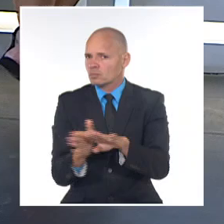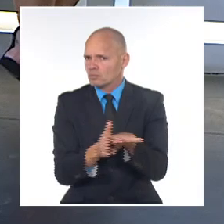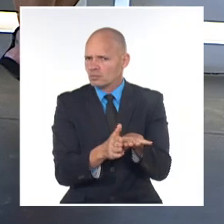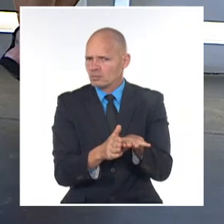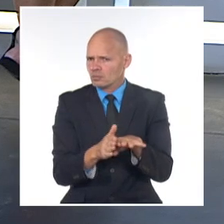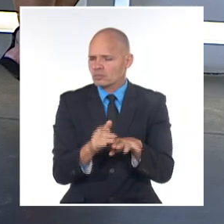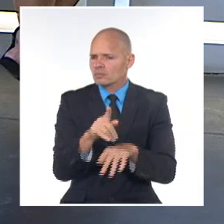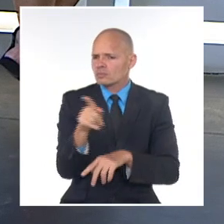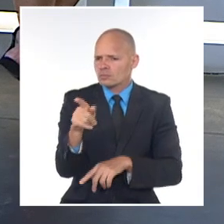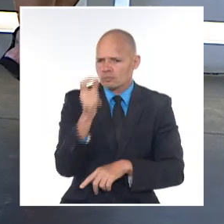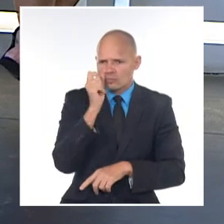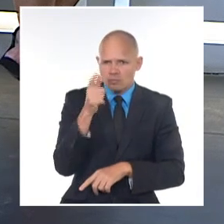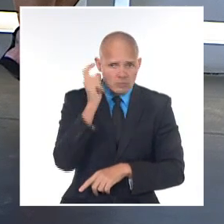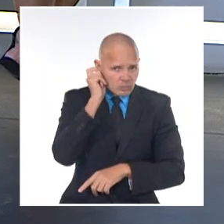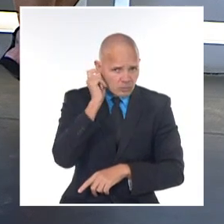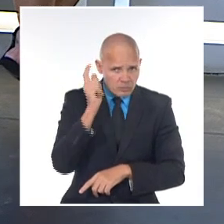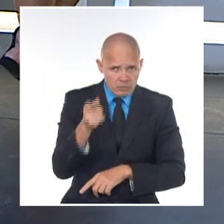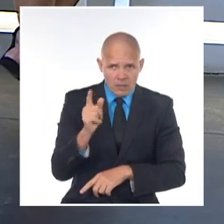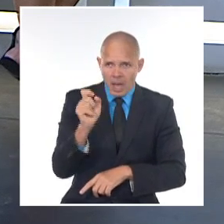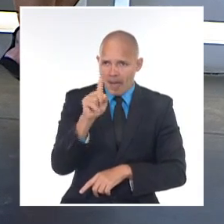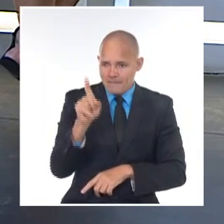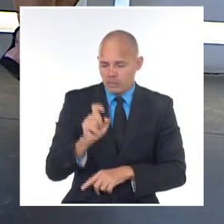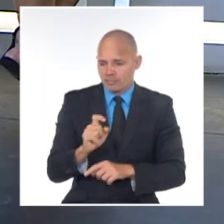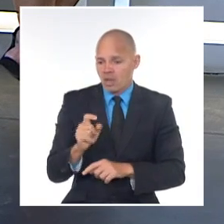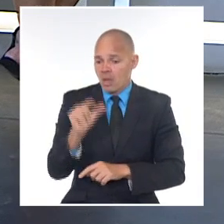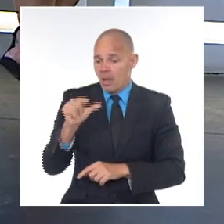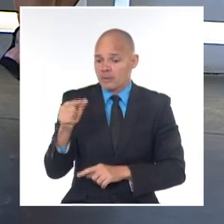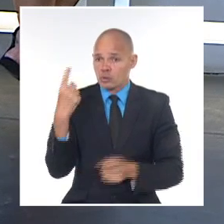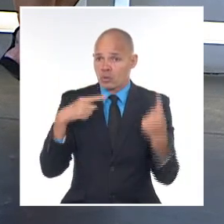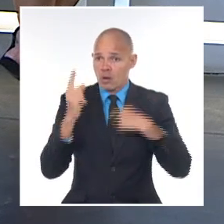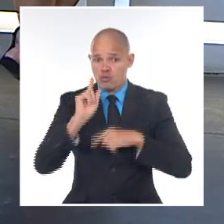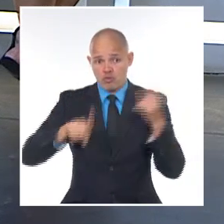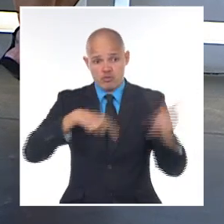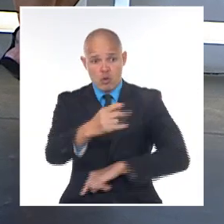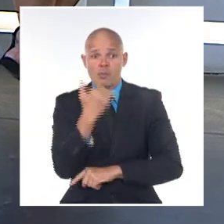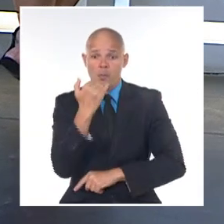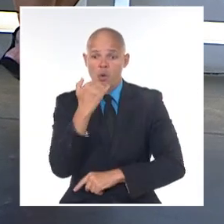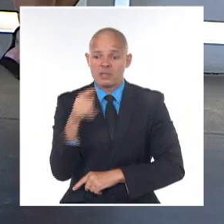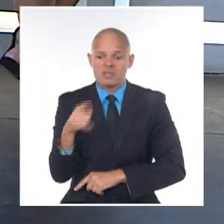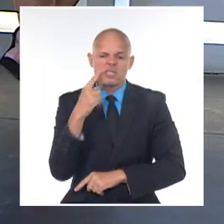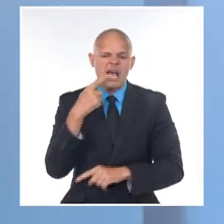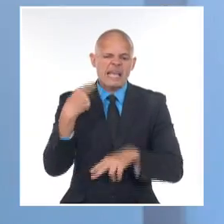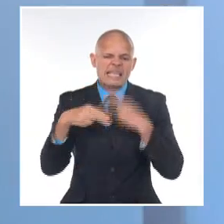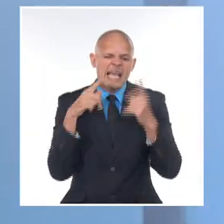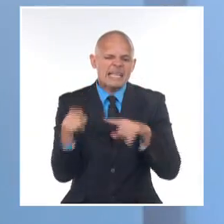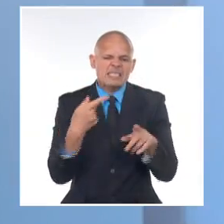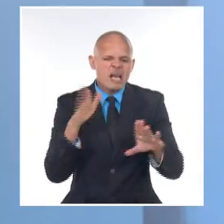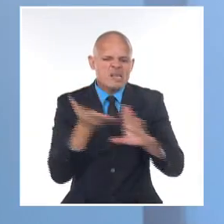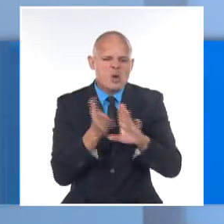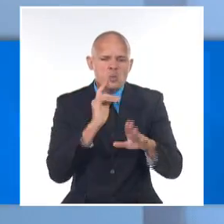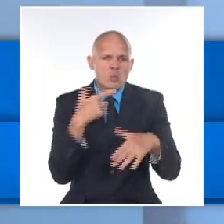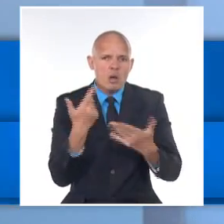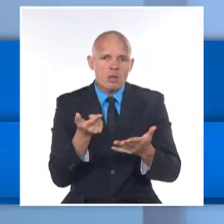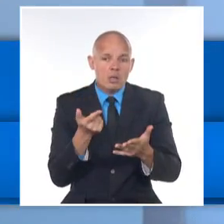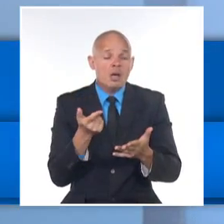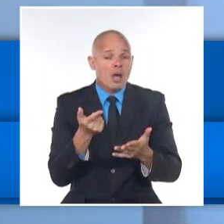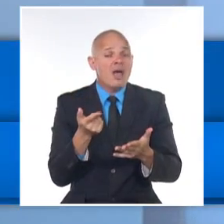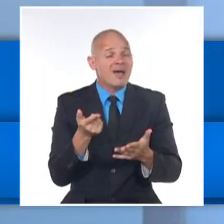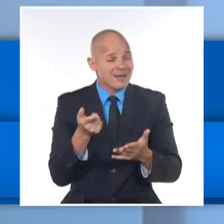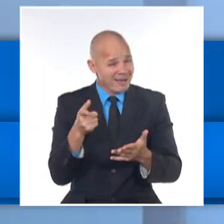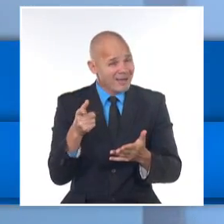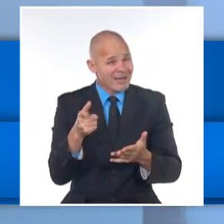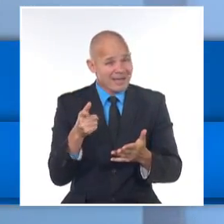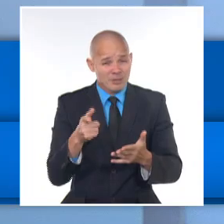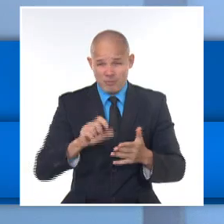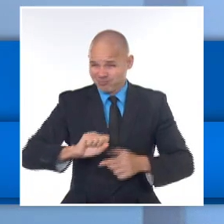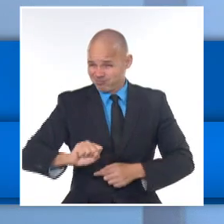cuando se dan? No, a partir de lo que explicaba el coronel, evidentemente la Fiscalía, por las consecuencias que tienen estos hechos, el principio es de